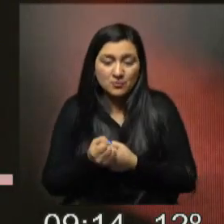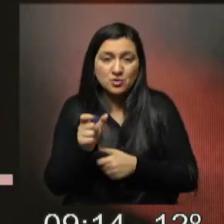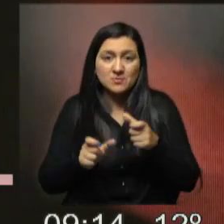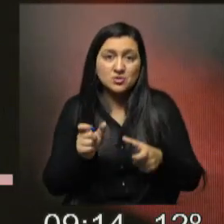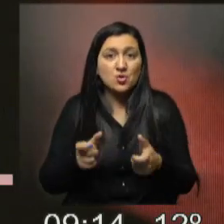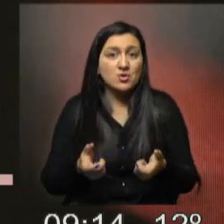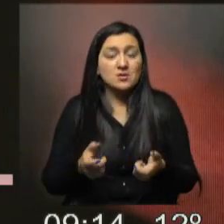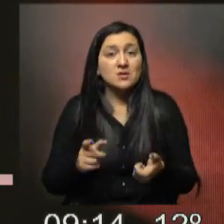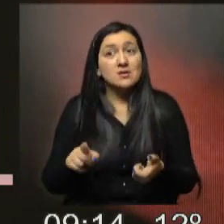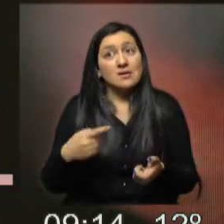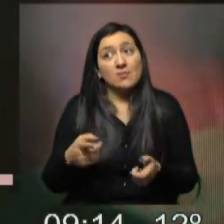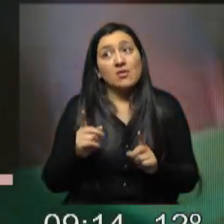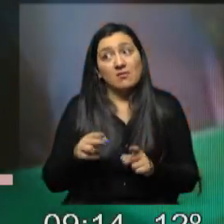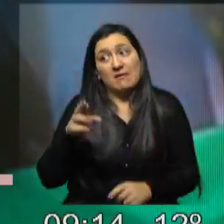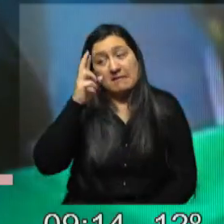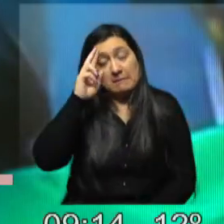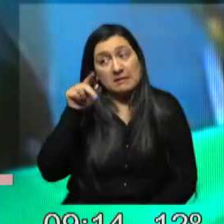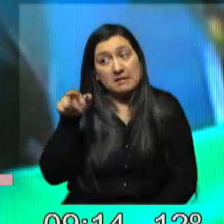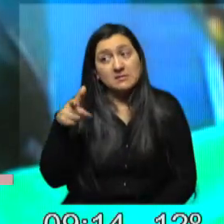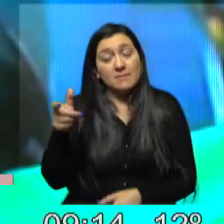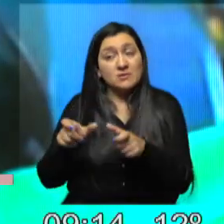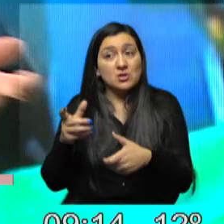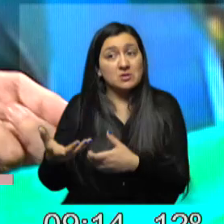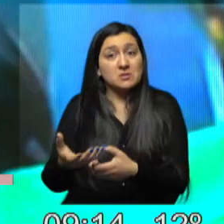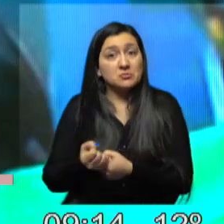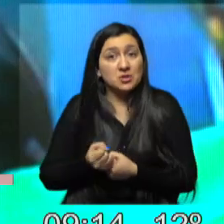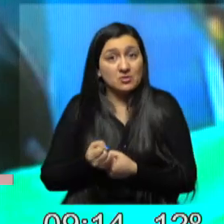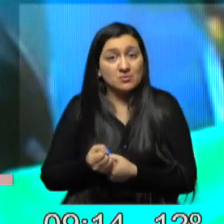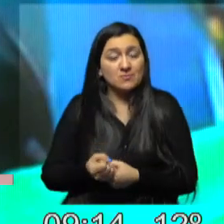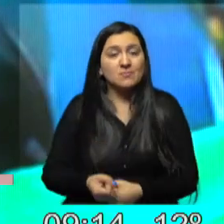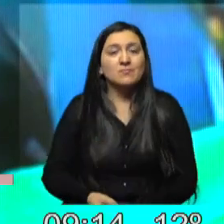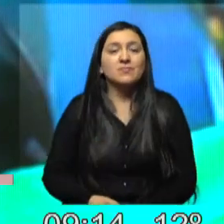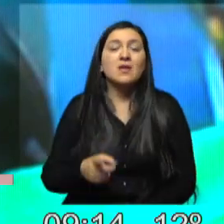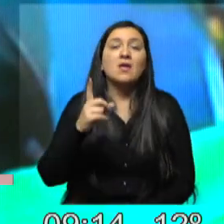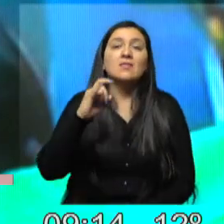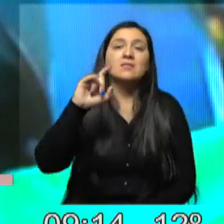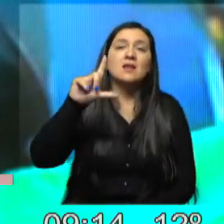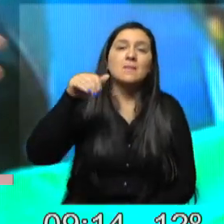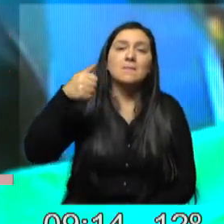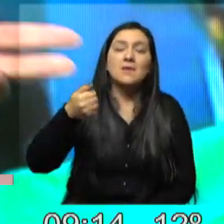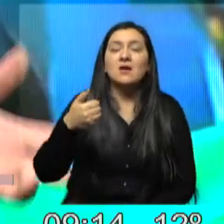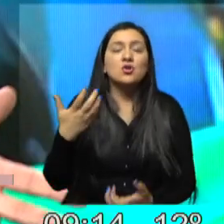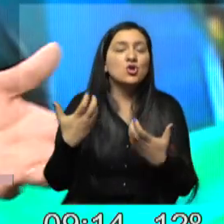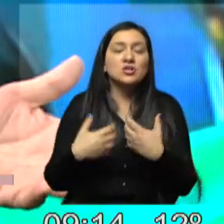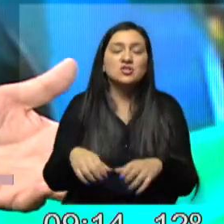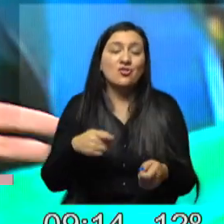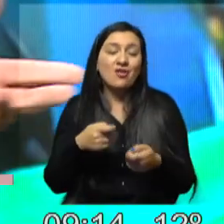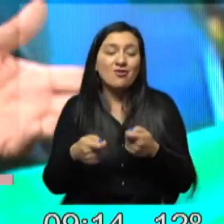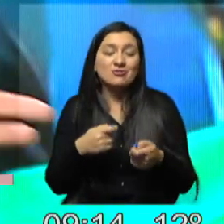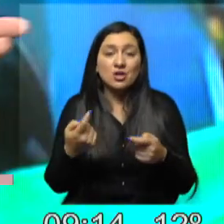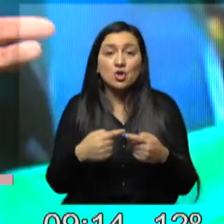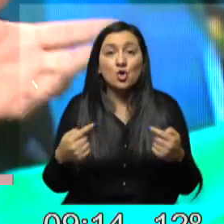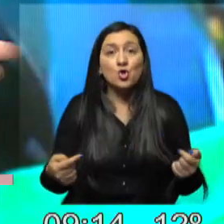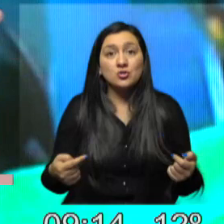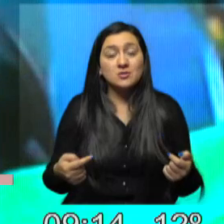vulnerables a sus intereses. No. Dilma agarró el tema de la reforma política, no quiso negociar cosas con el Centrão y